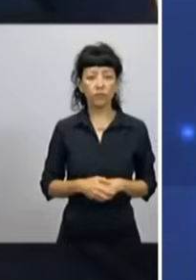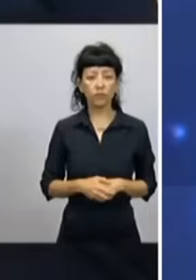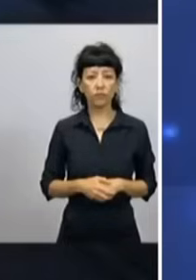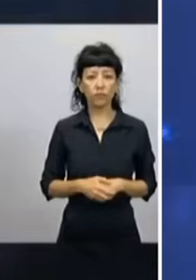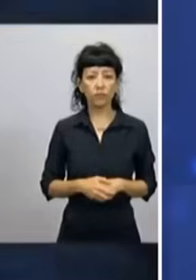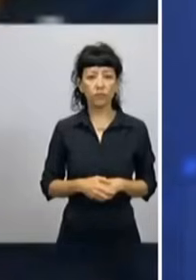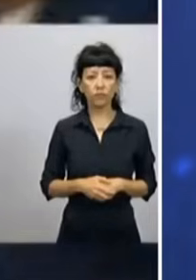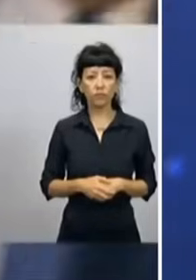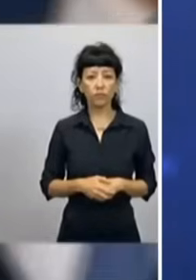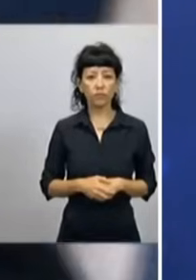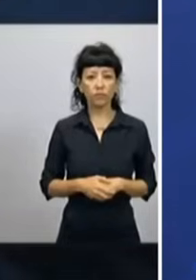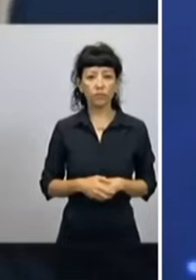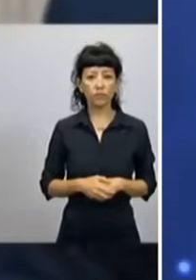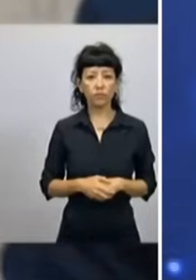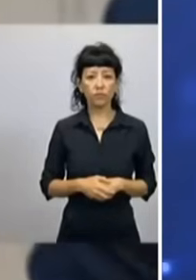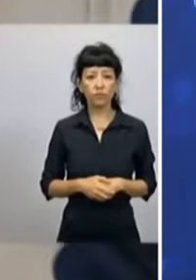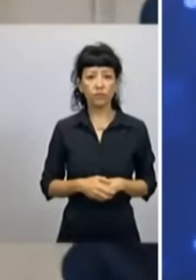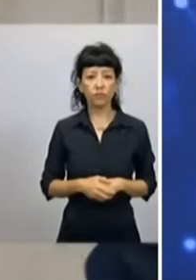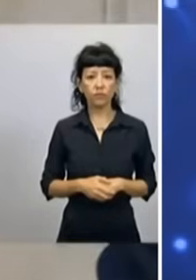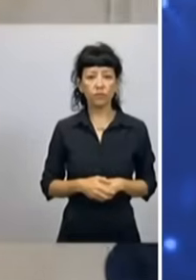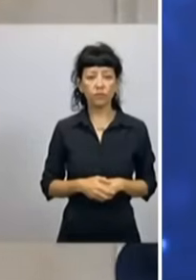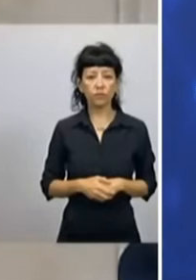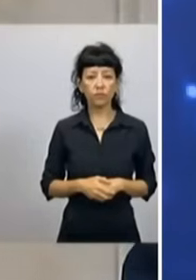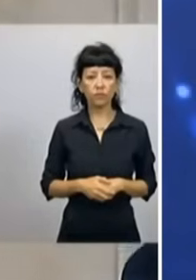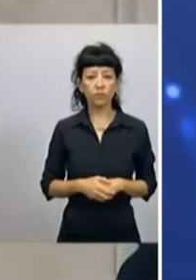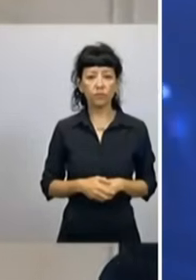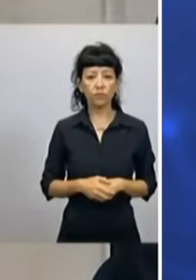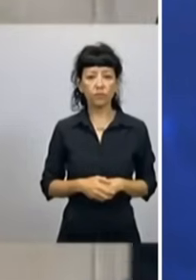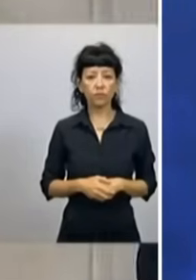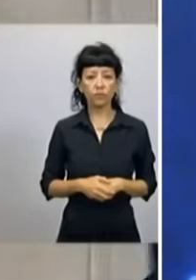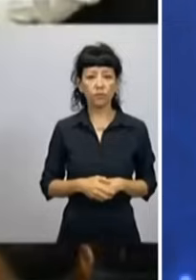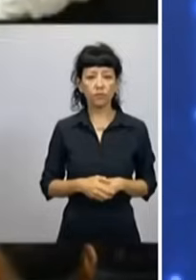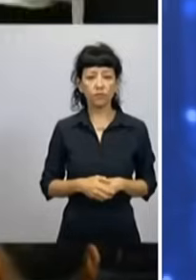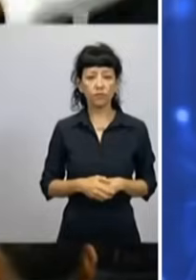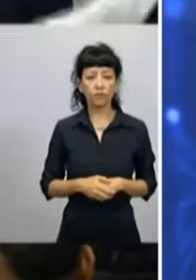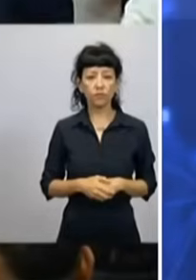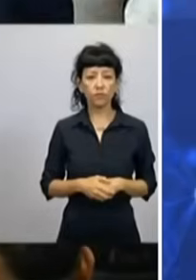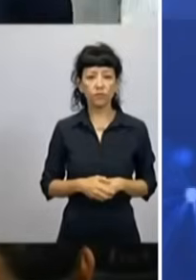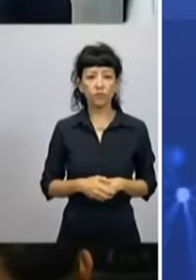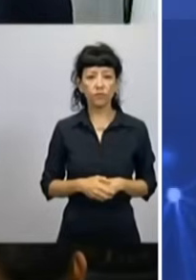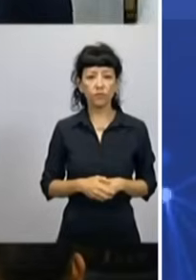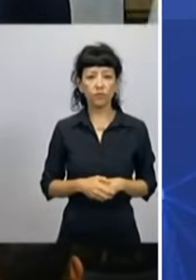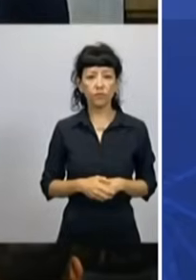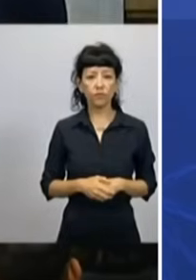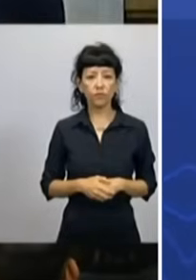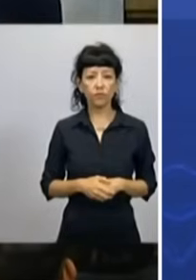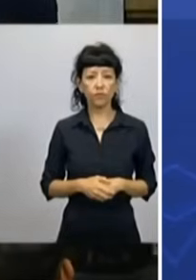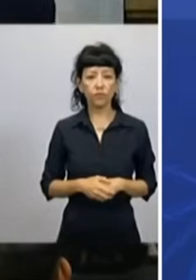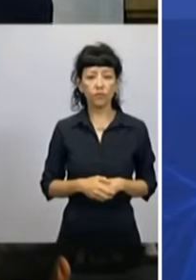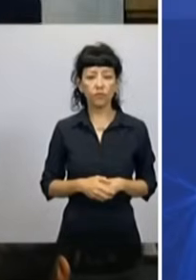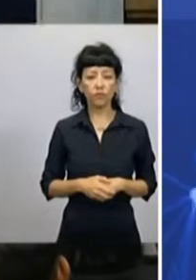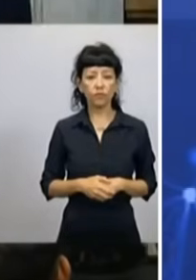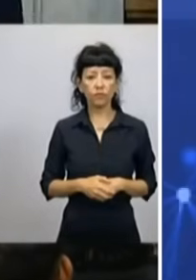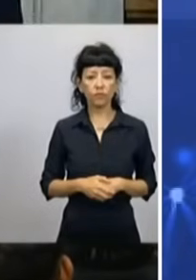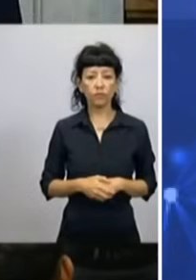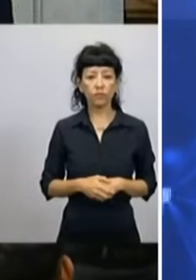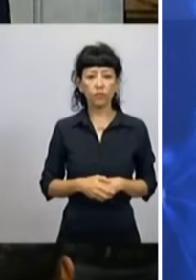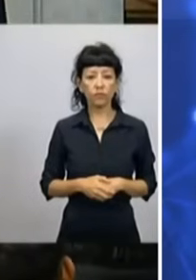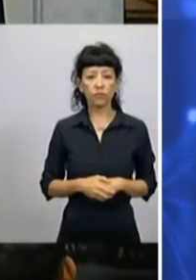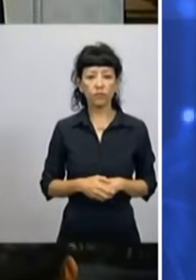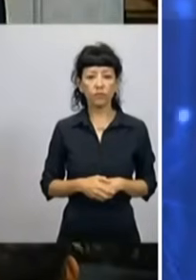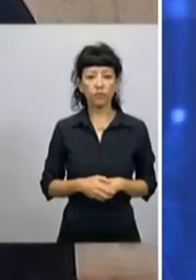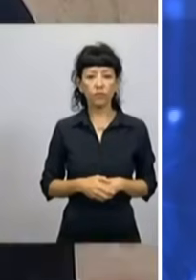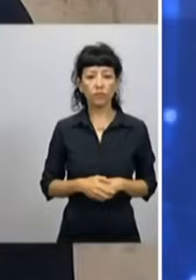ministro Caputo, fue ministro con el presidente Macri, a quien vos mencionaste recién, también estuvo en el Banco Central, y su desempeño en ese